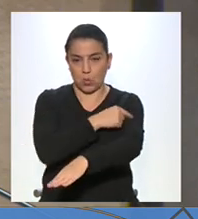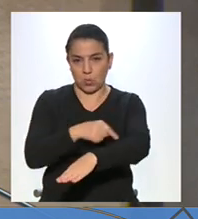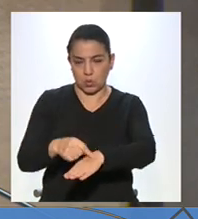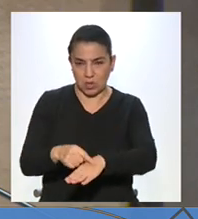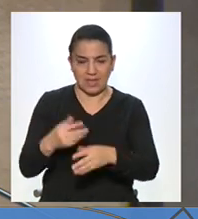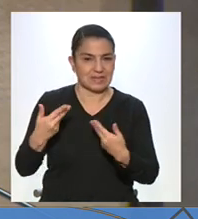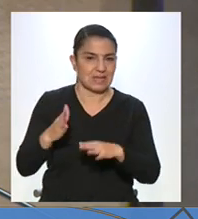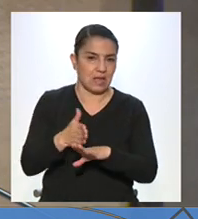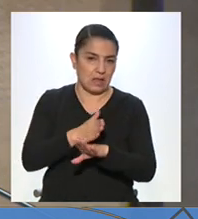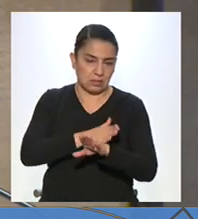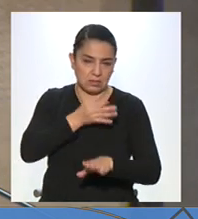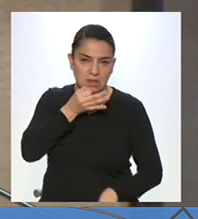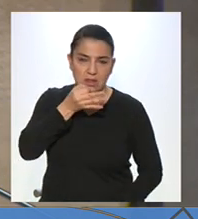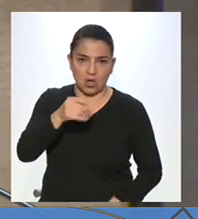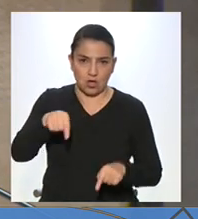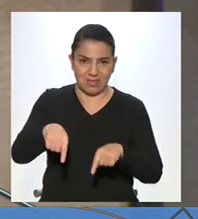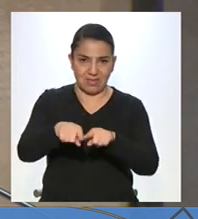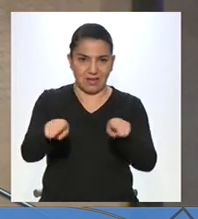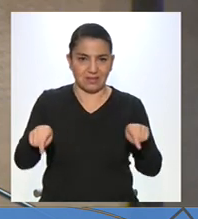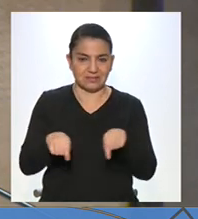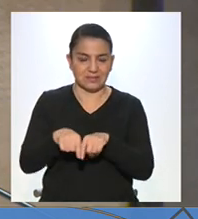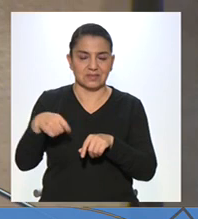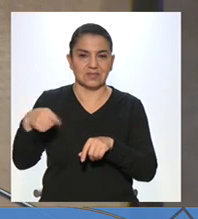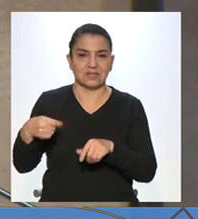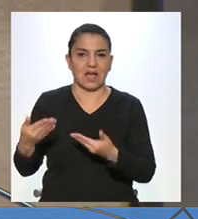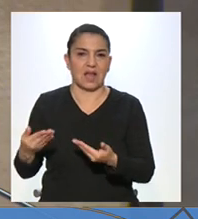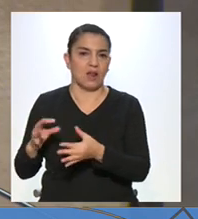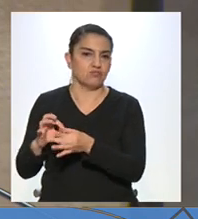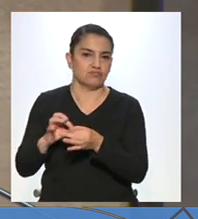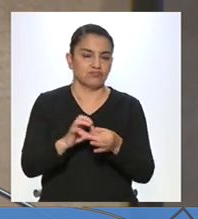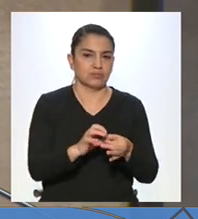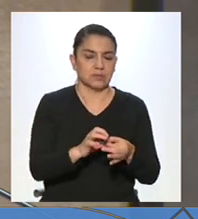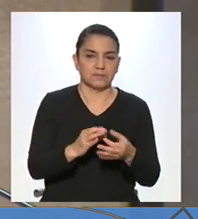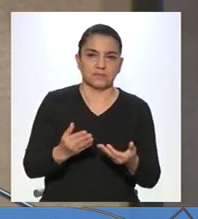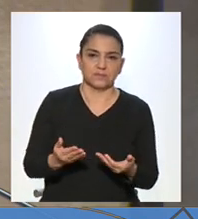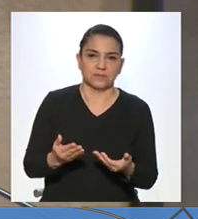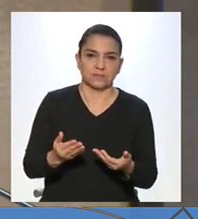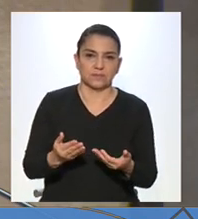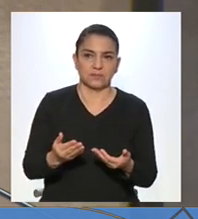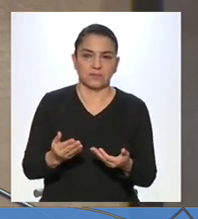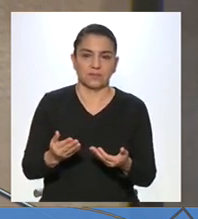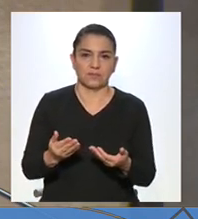una oportunidad en esta sala y del cual muchas veces